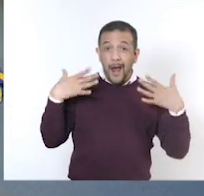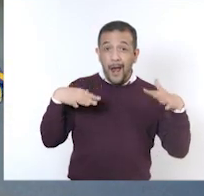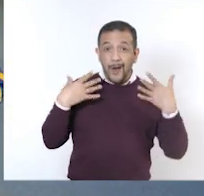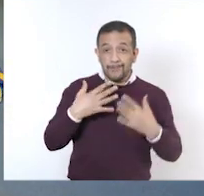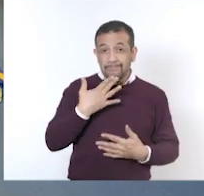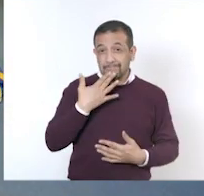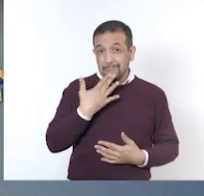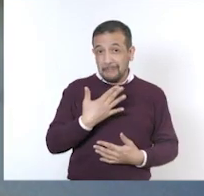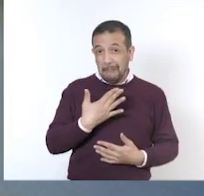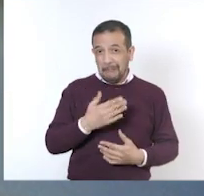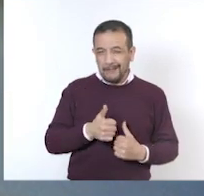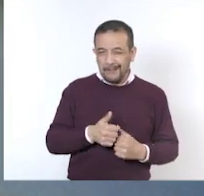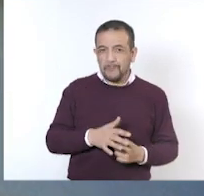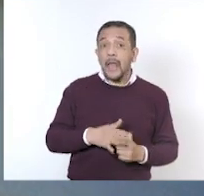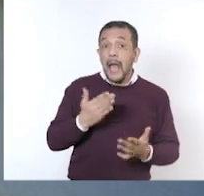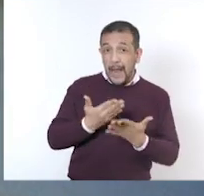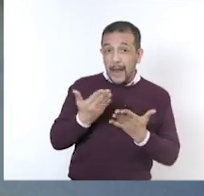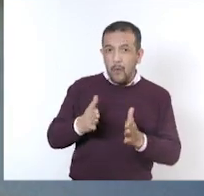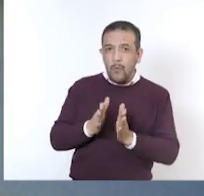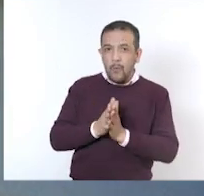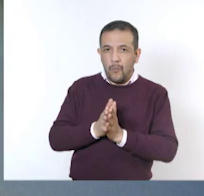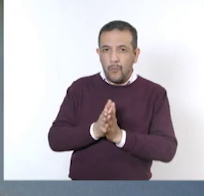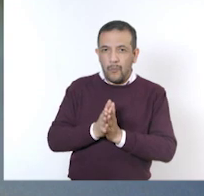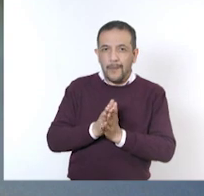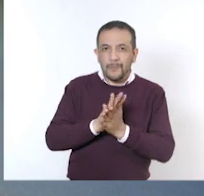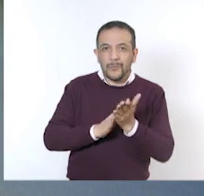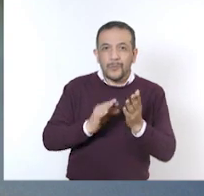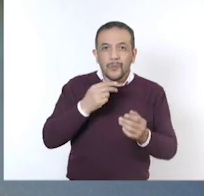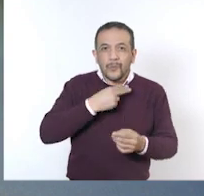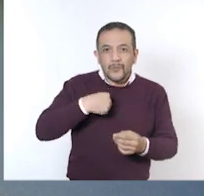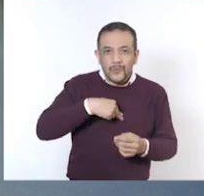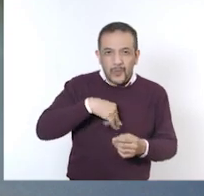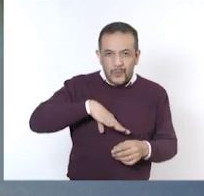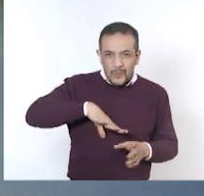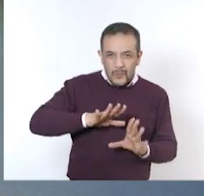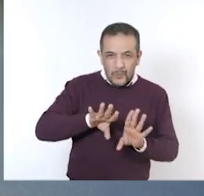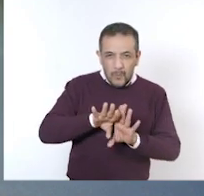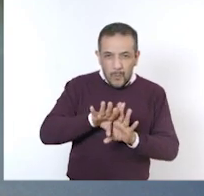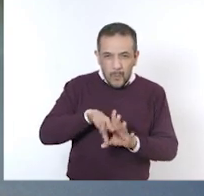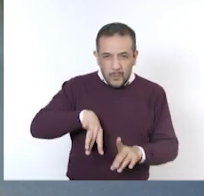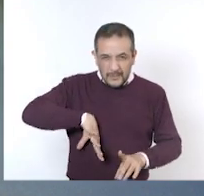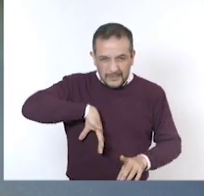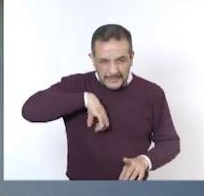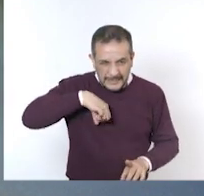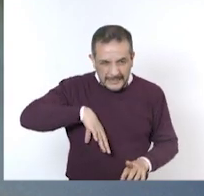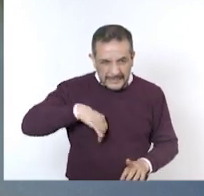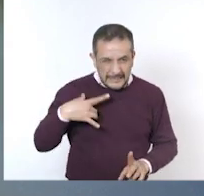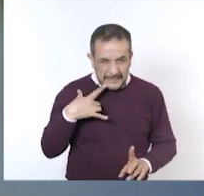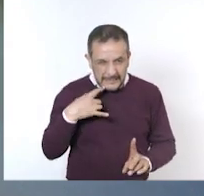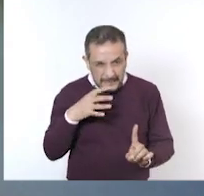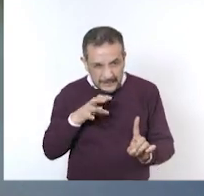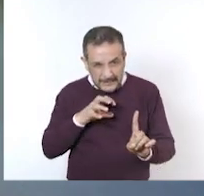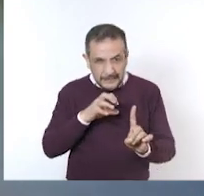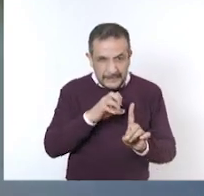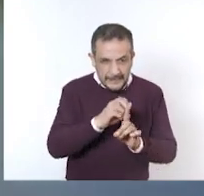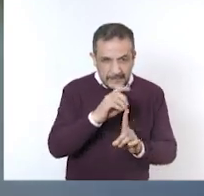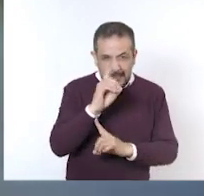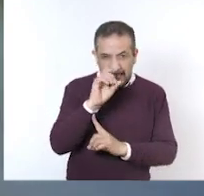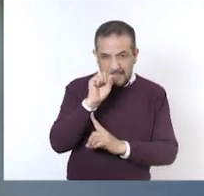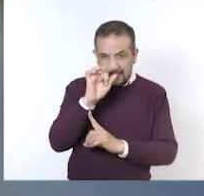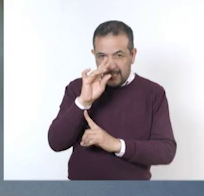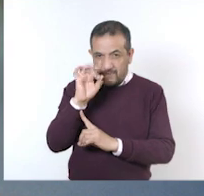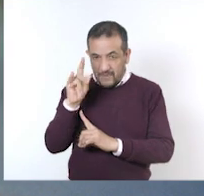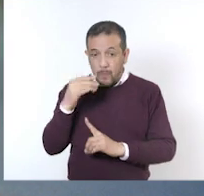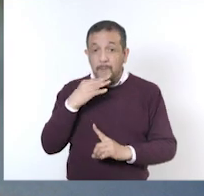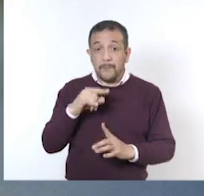¡Wow! Muy bien. Bien, pasamos a nuestro desafío. ¿Qué te parece? Venga. Pongan mucha atención.